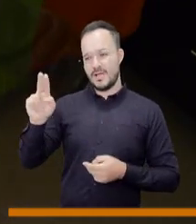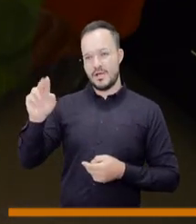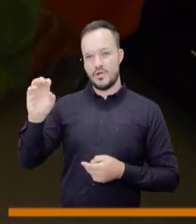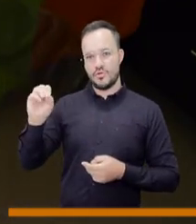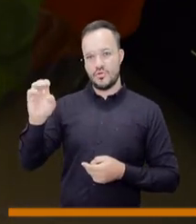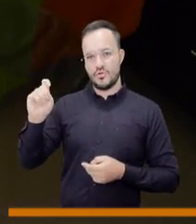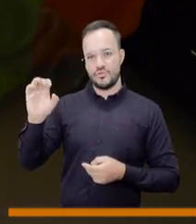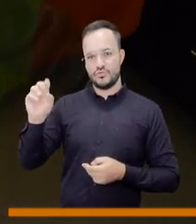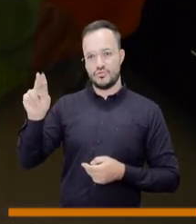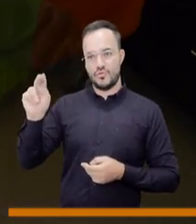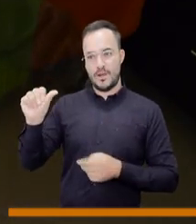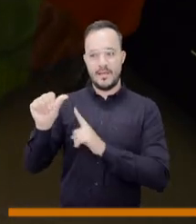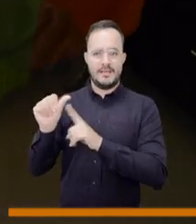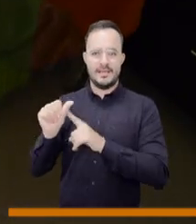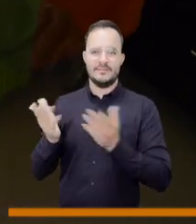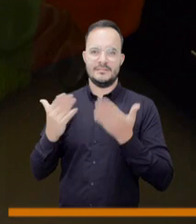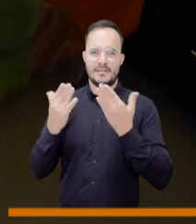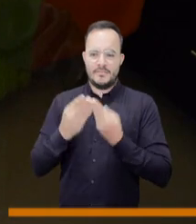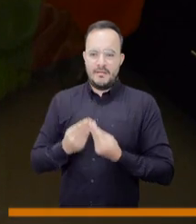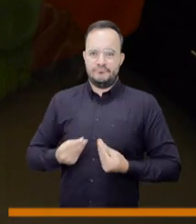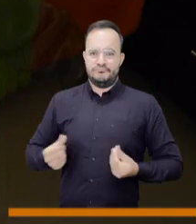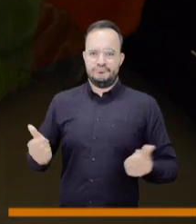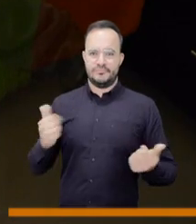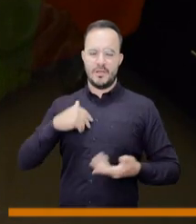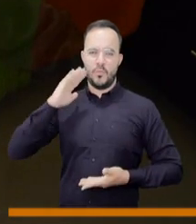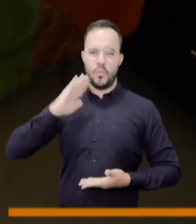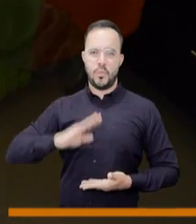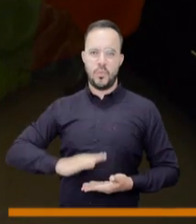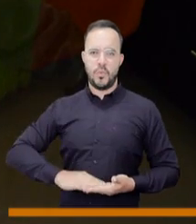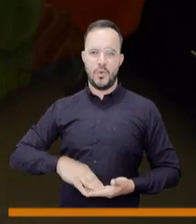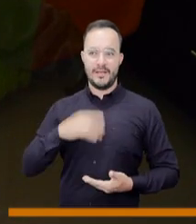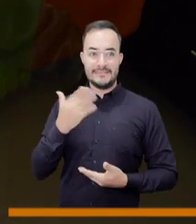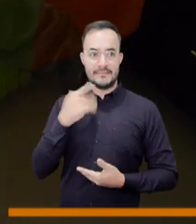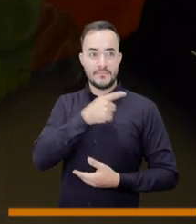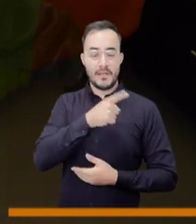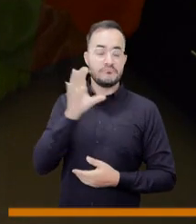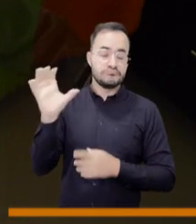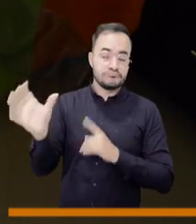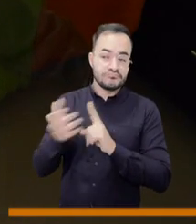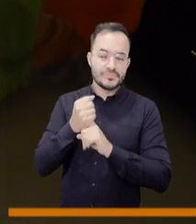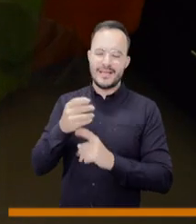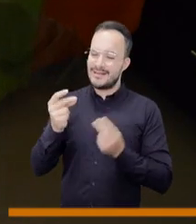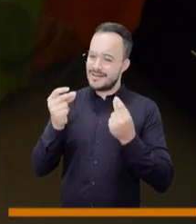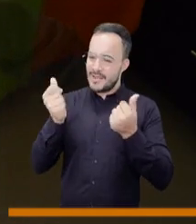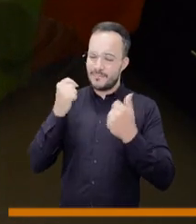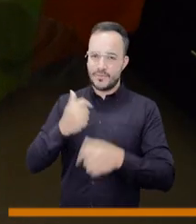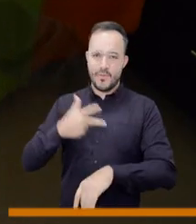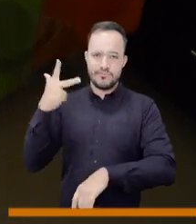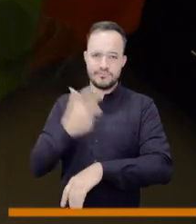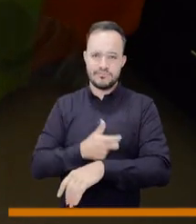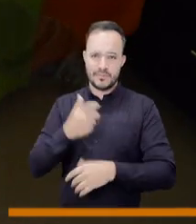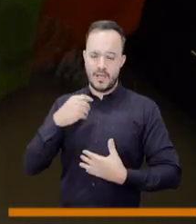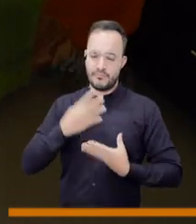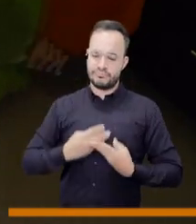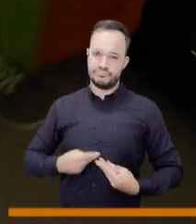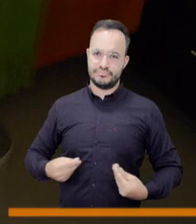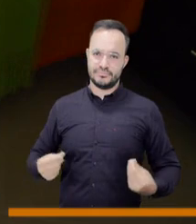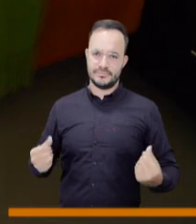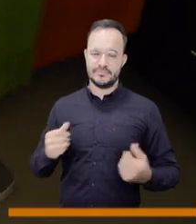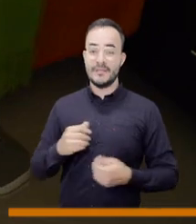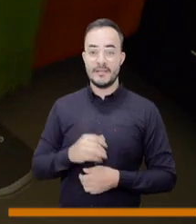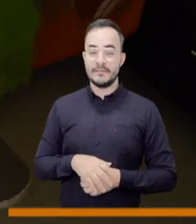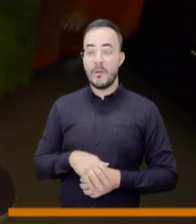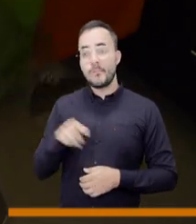que es el antídoto precisamente para revertir la sobredosis e intoxicación por fentanilo. Si